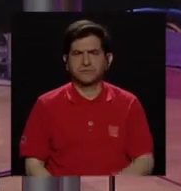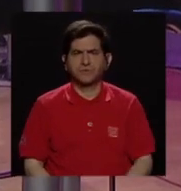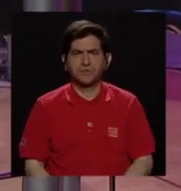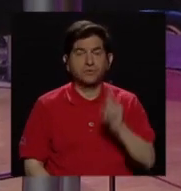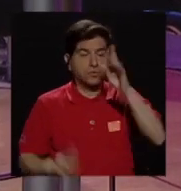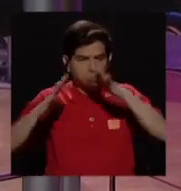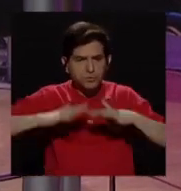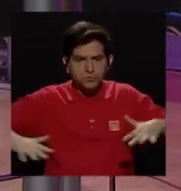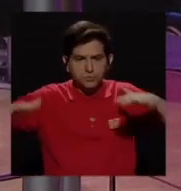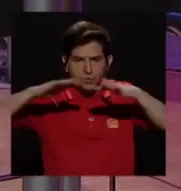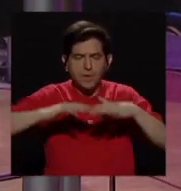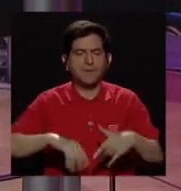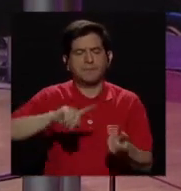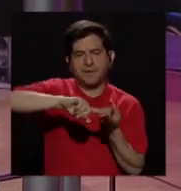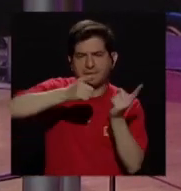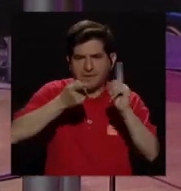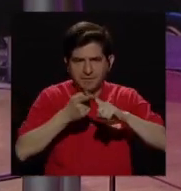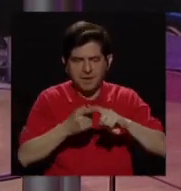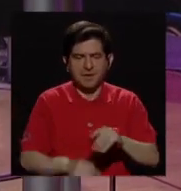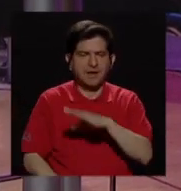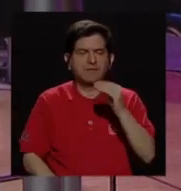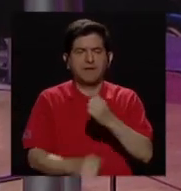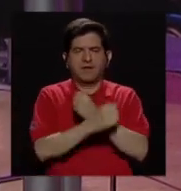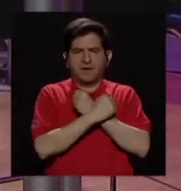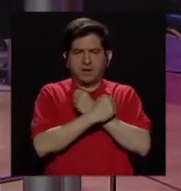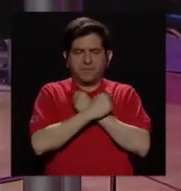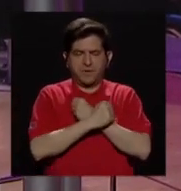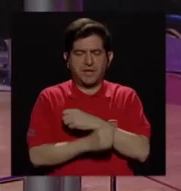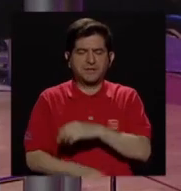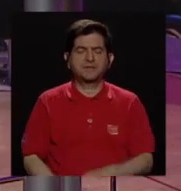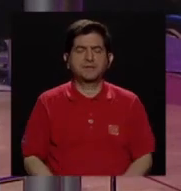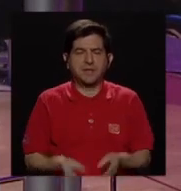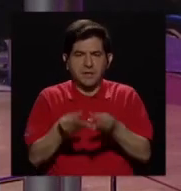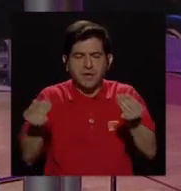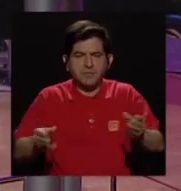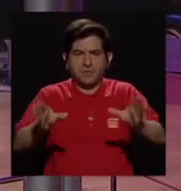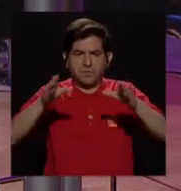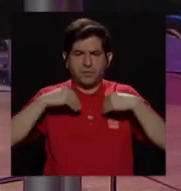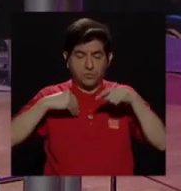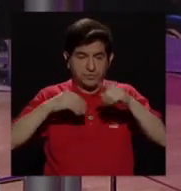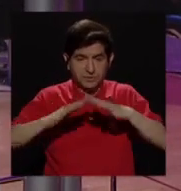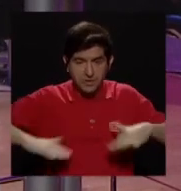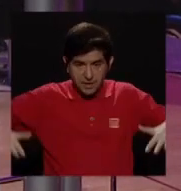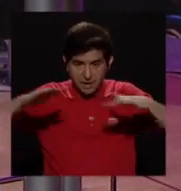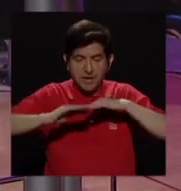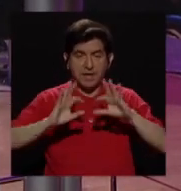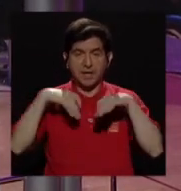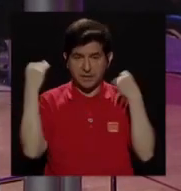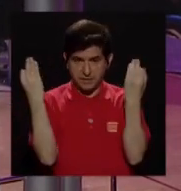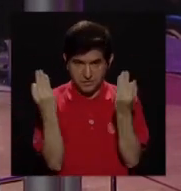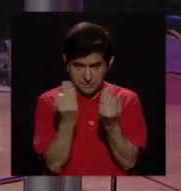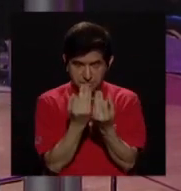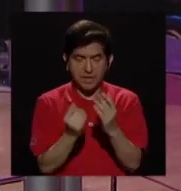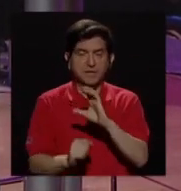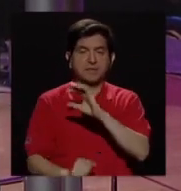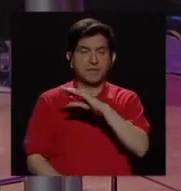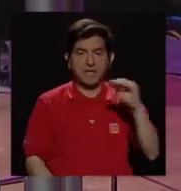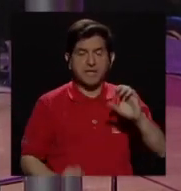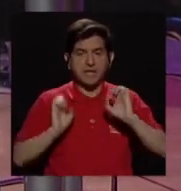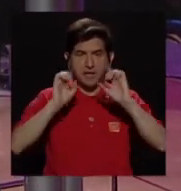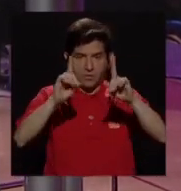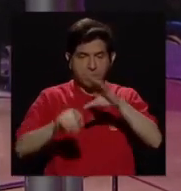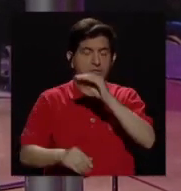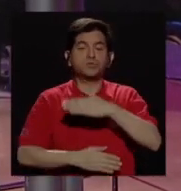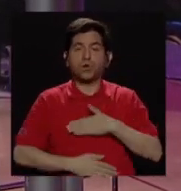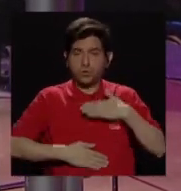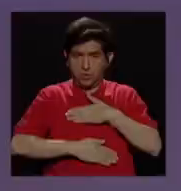creando un ambiente amigable y un ambiente amoroso y aceptación en esos entornos familiares y educativos y